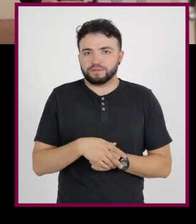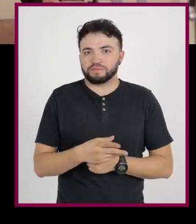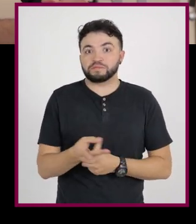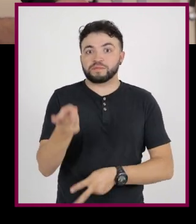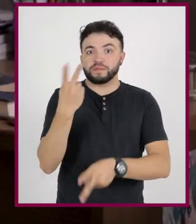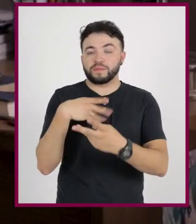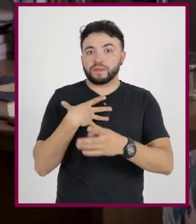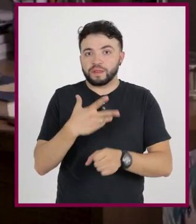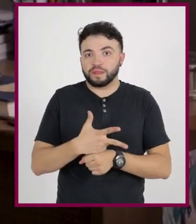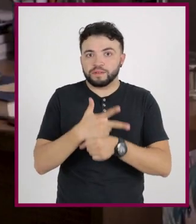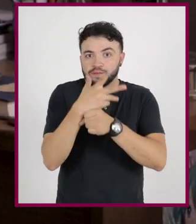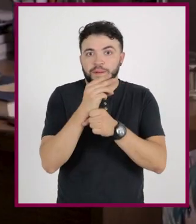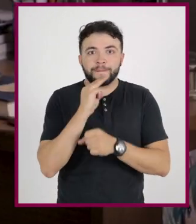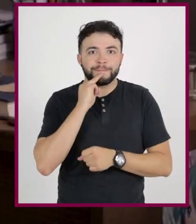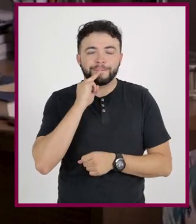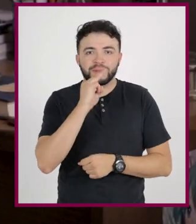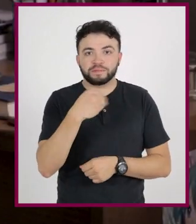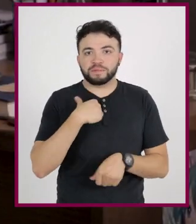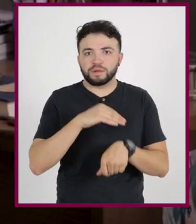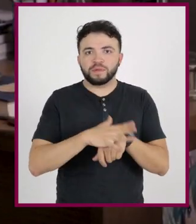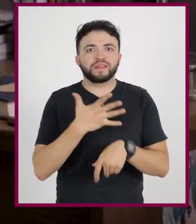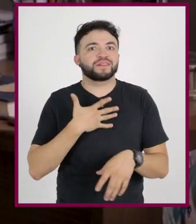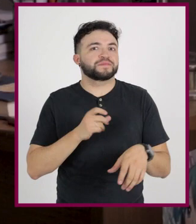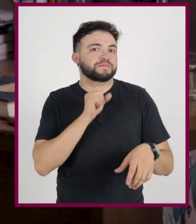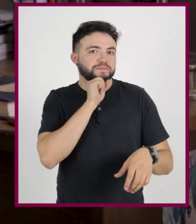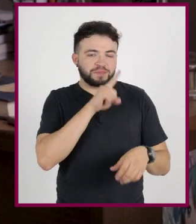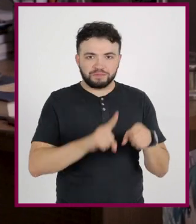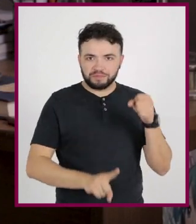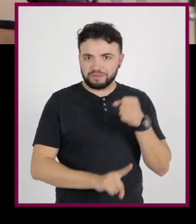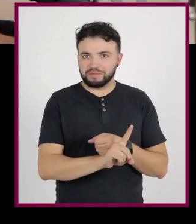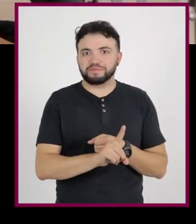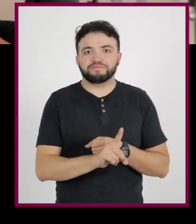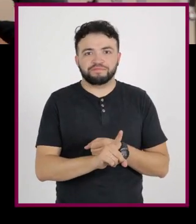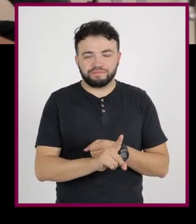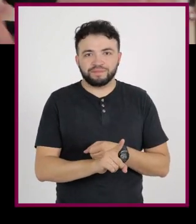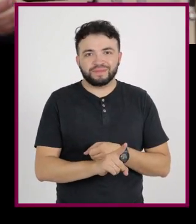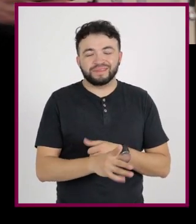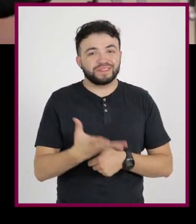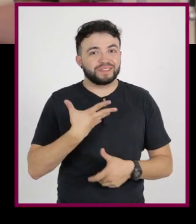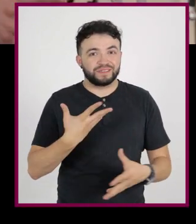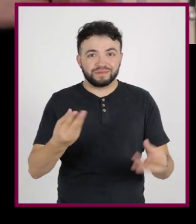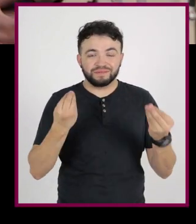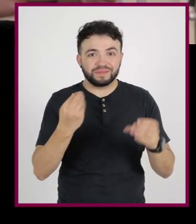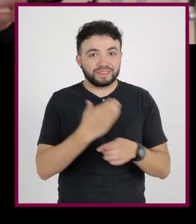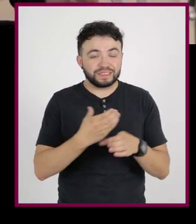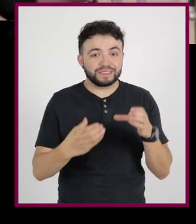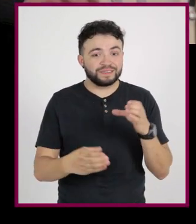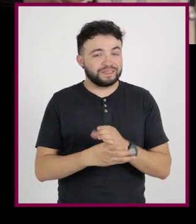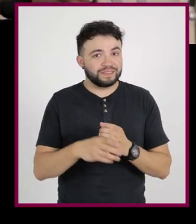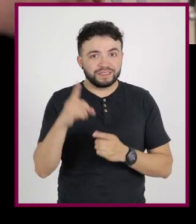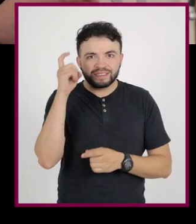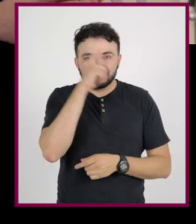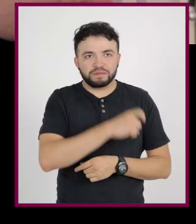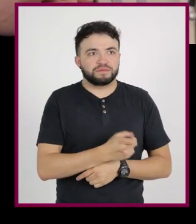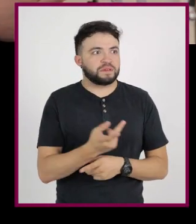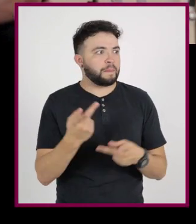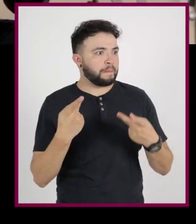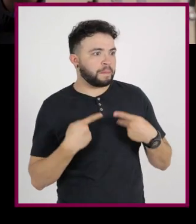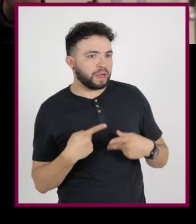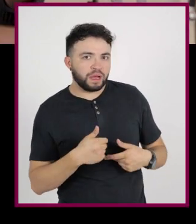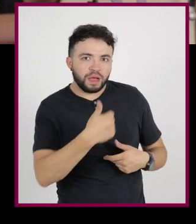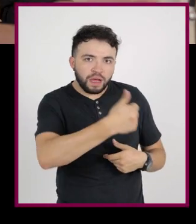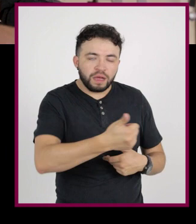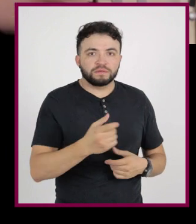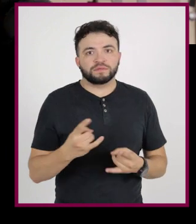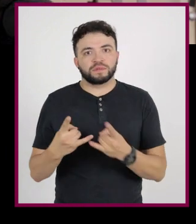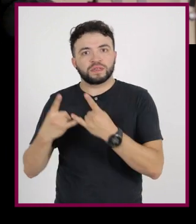asunto. Nos llegó un videomensaje de un amigo que tiene el mismo problema. Pues sí, es que son muchas cosas a tomar en cuenta. Que si